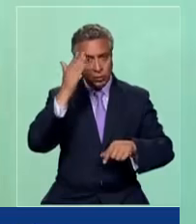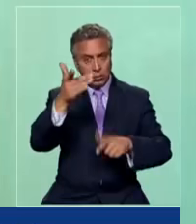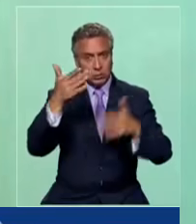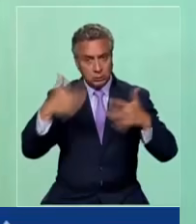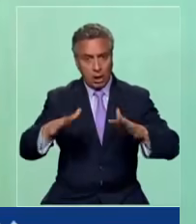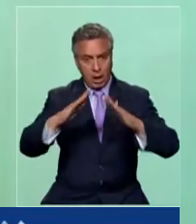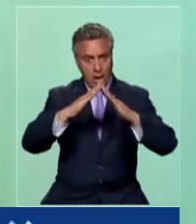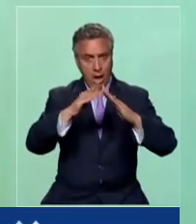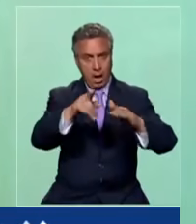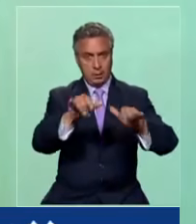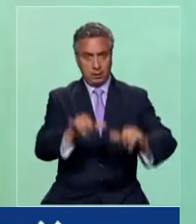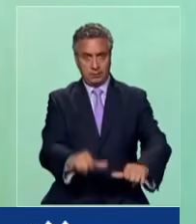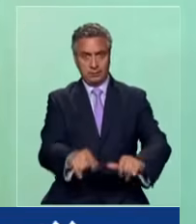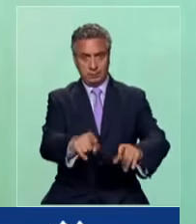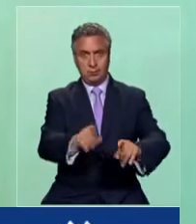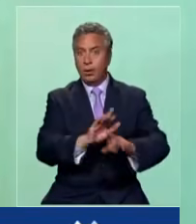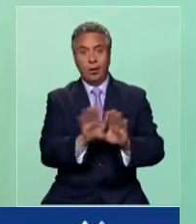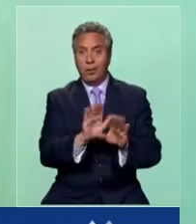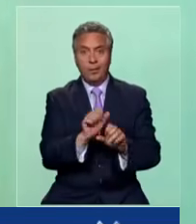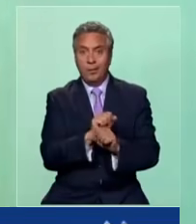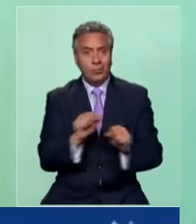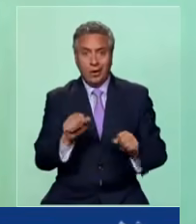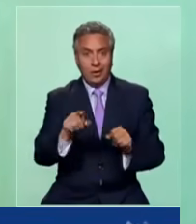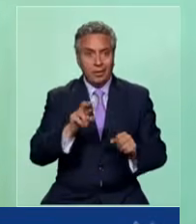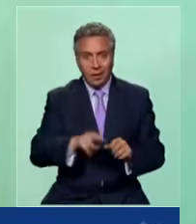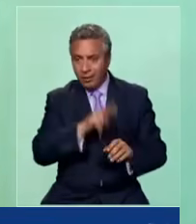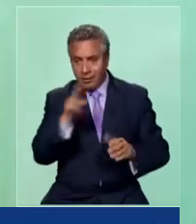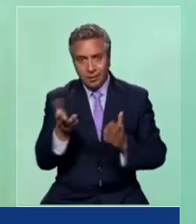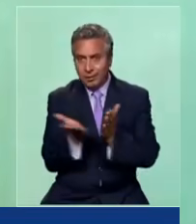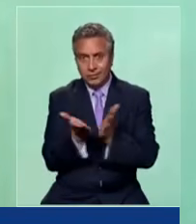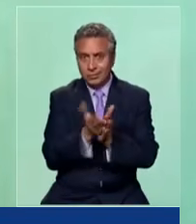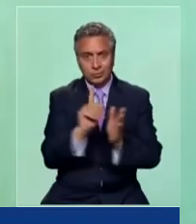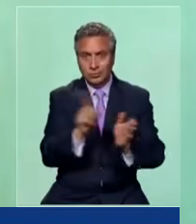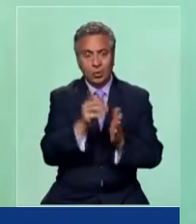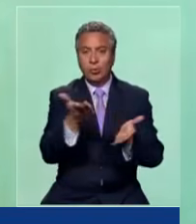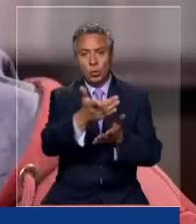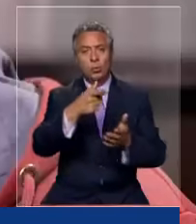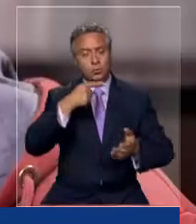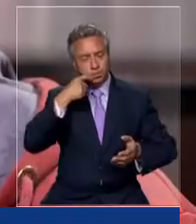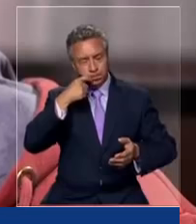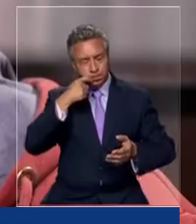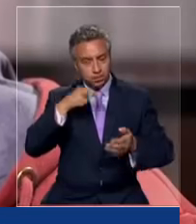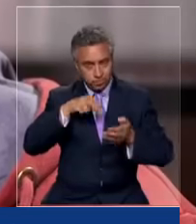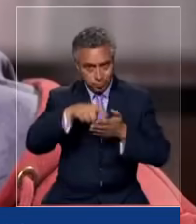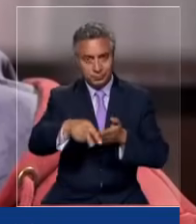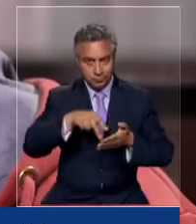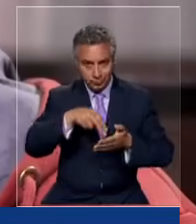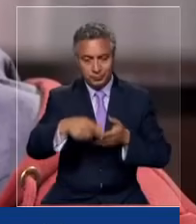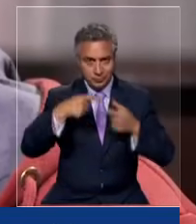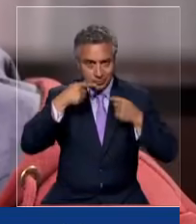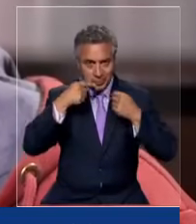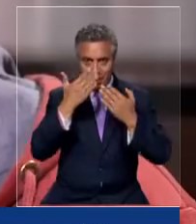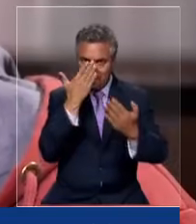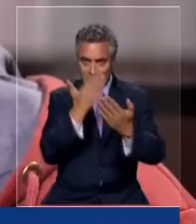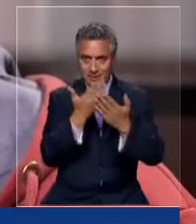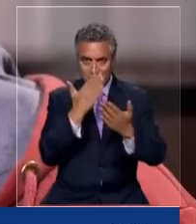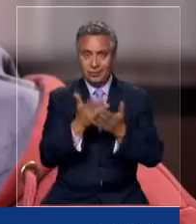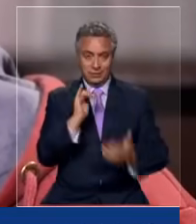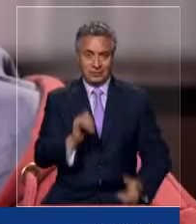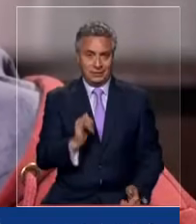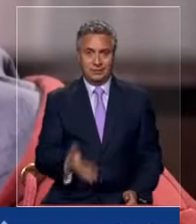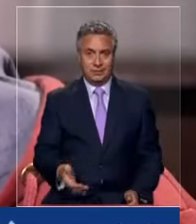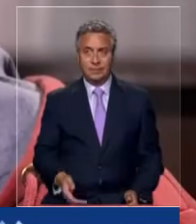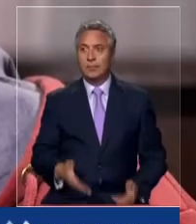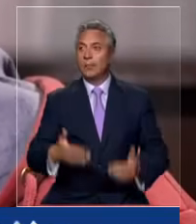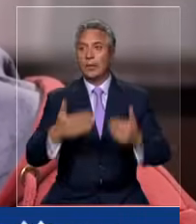me contabas que no tienes mucha posibilidad de retomar tus estudios porque tus clases son presenciales. Sí. En realidad,